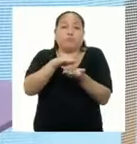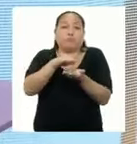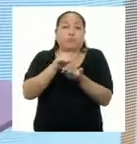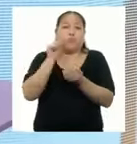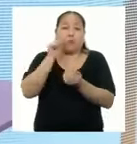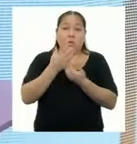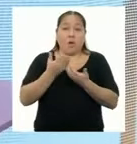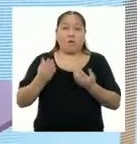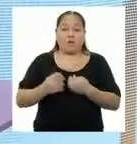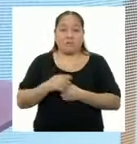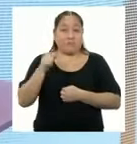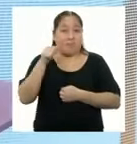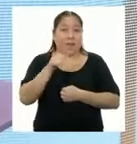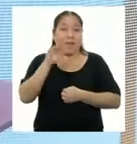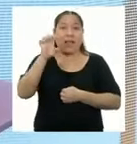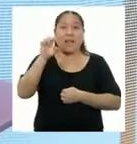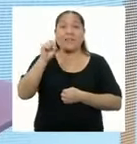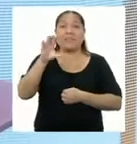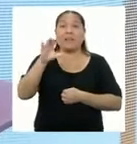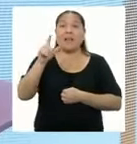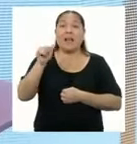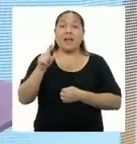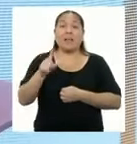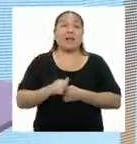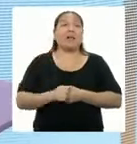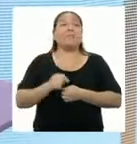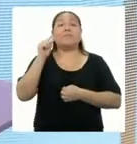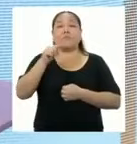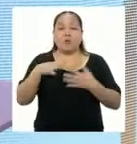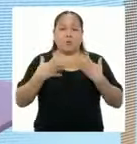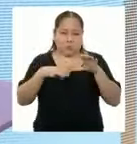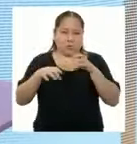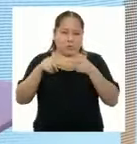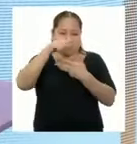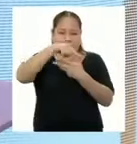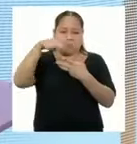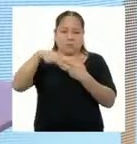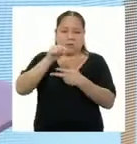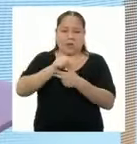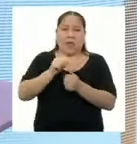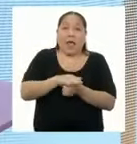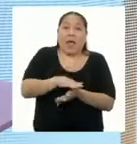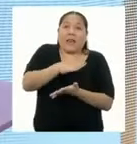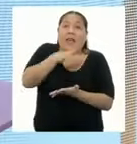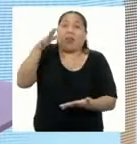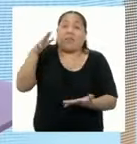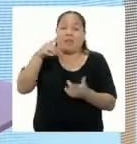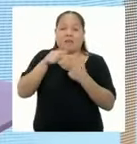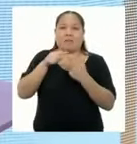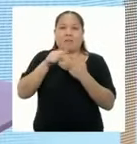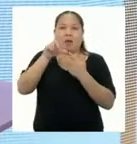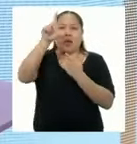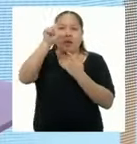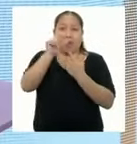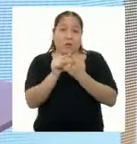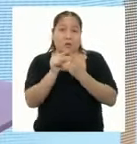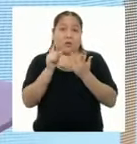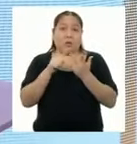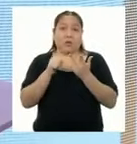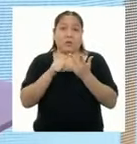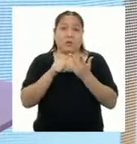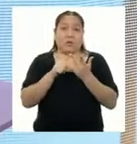con la escala se pueden hacer estas 3 cosas: agrandar, reducir